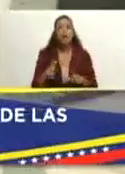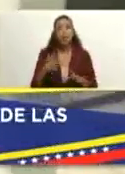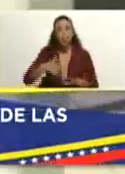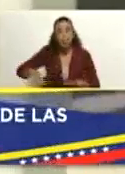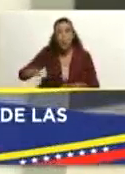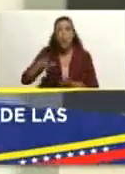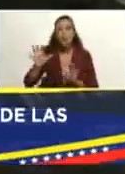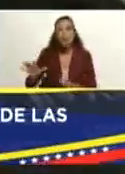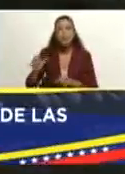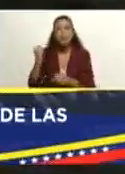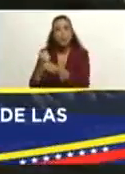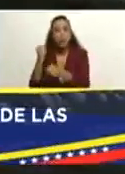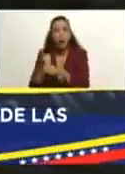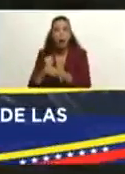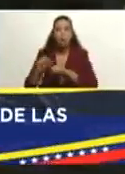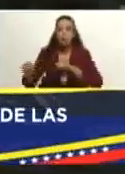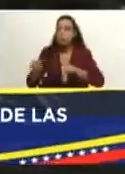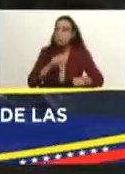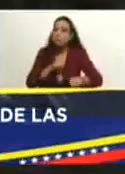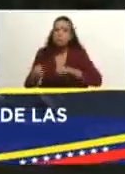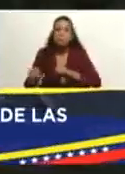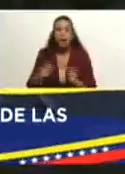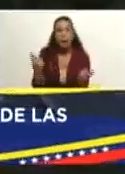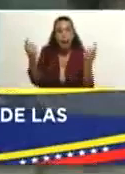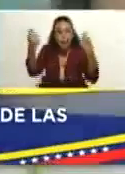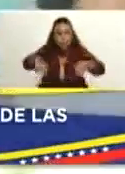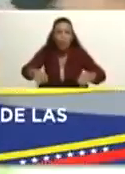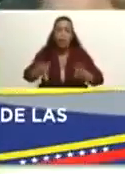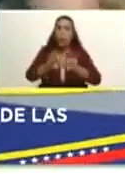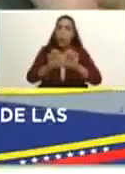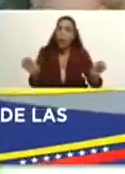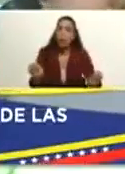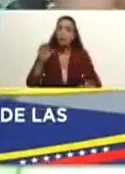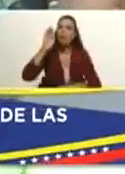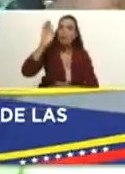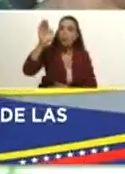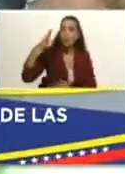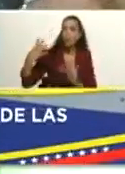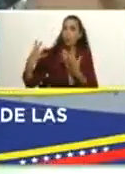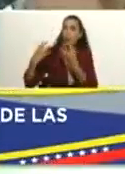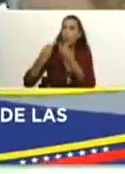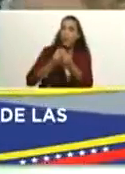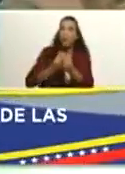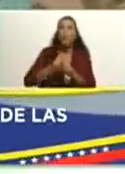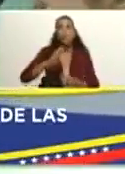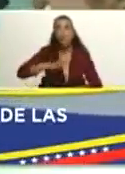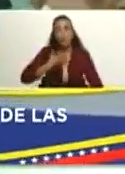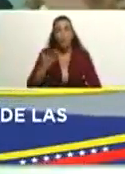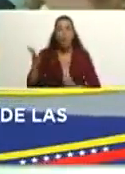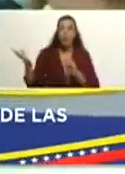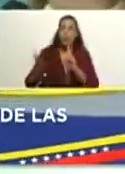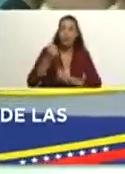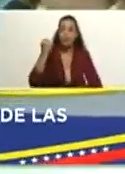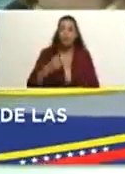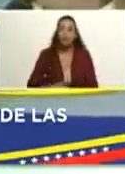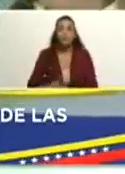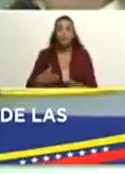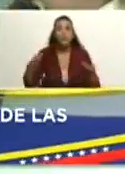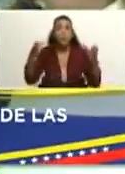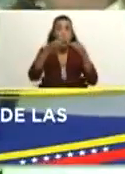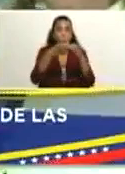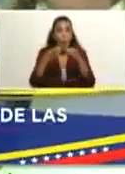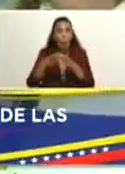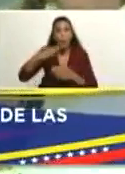allí, todos y todas apostando a la educación del futuro. Juntos, todo es posible. Bricomiles de la